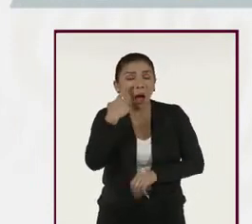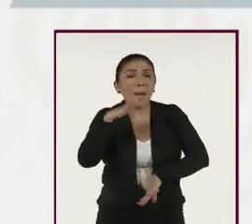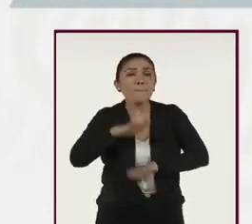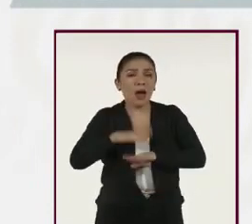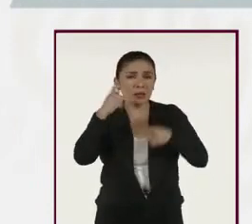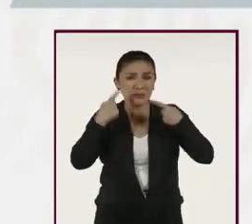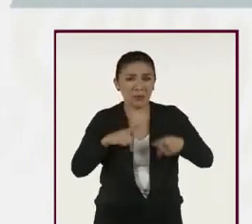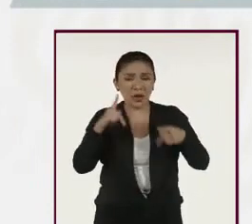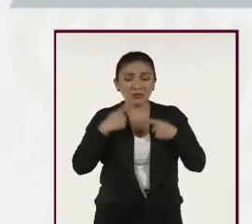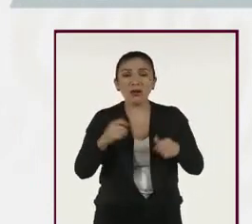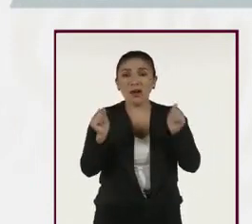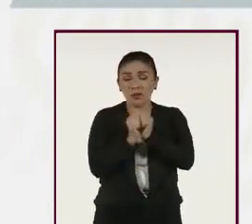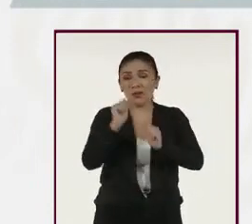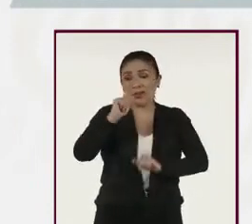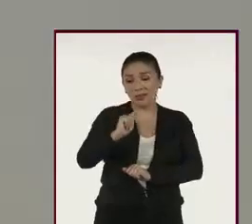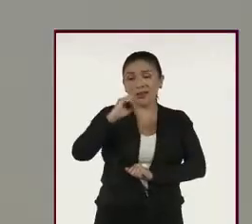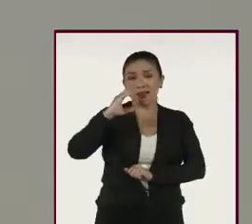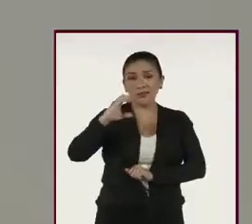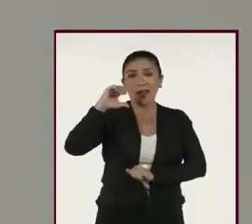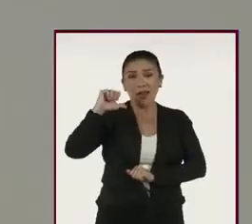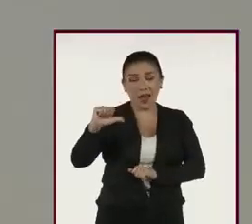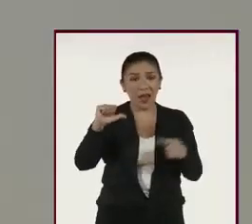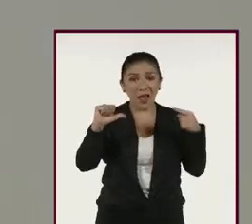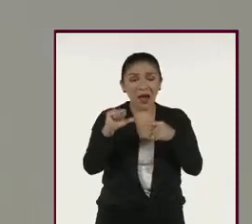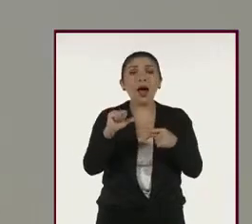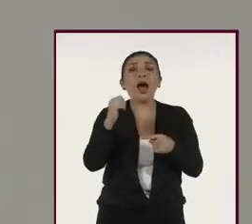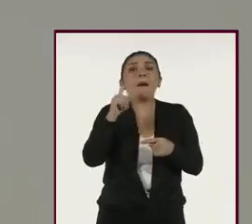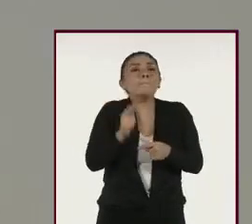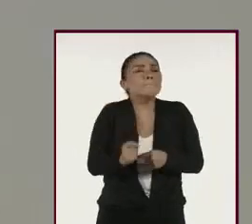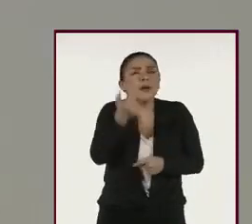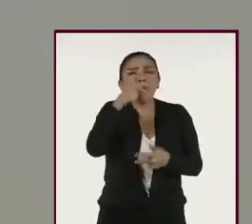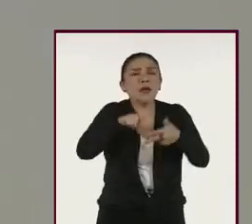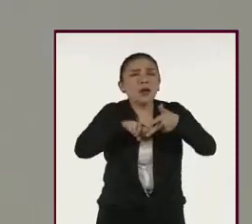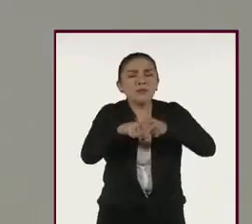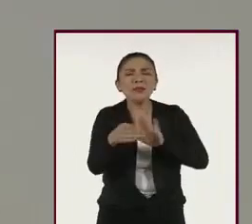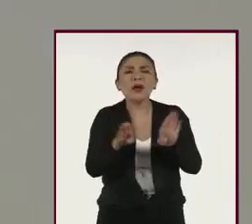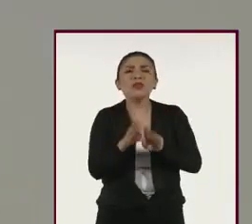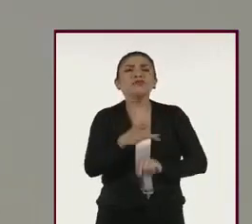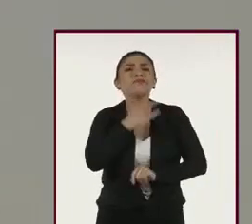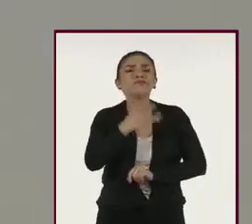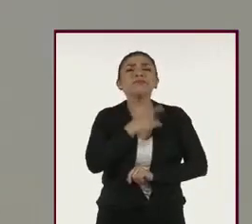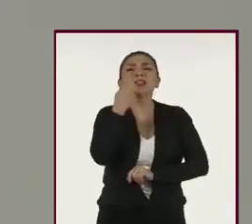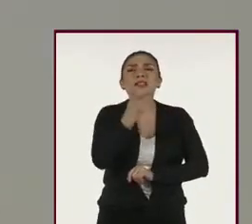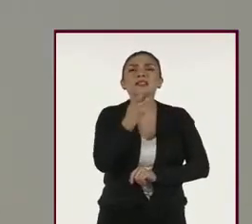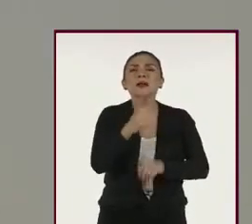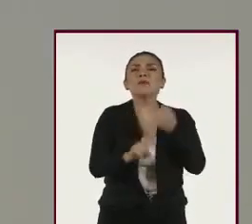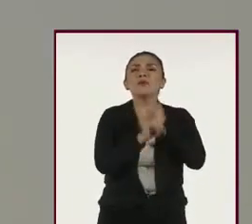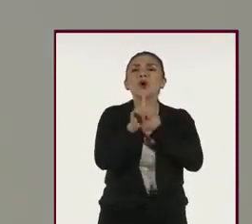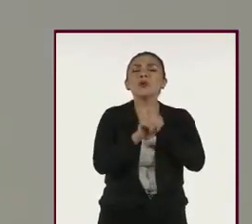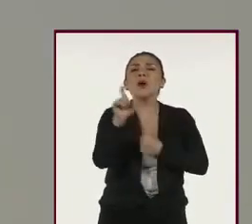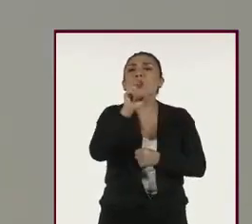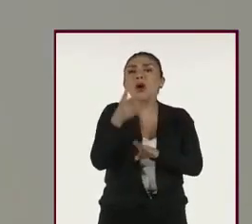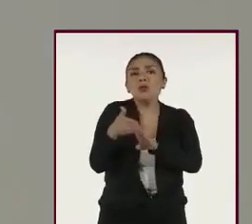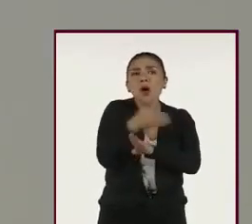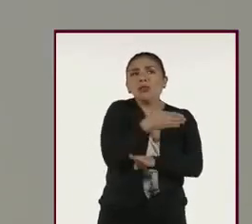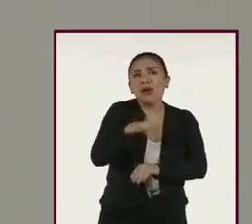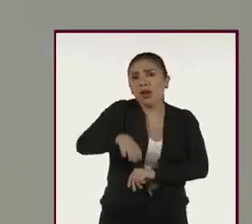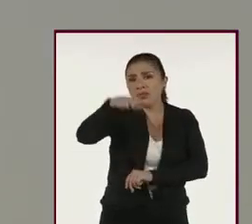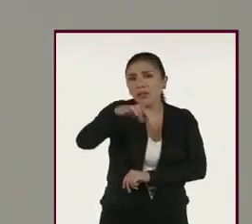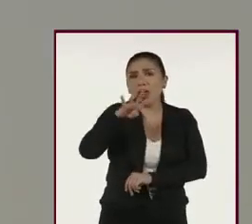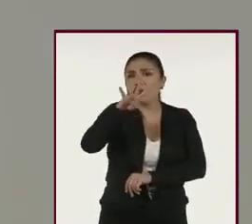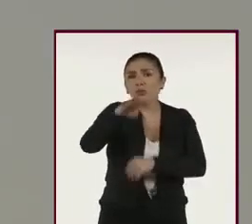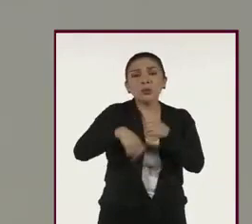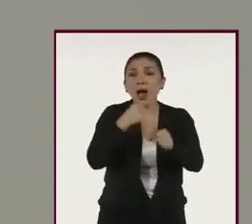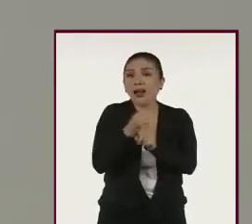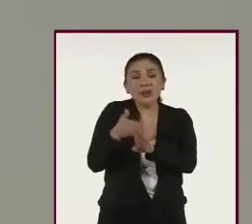de las personas con trastornos de conducta alimentaria iniciaron con la presentación de este trastorno antes de los 19 años.